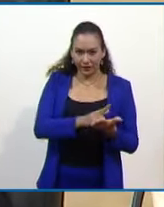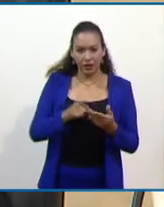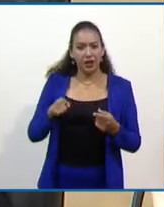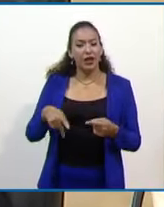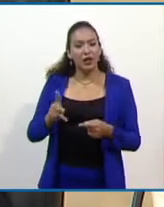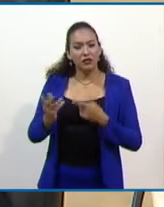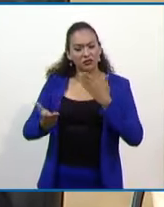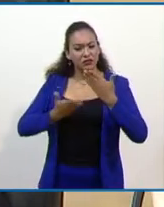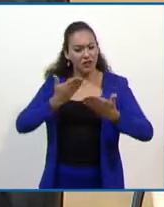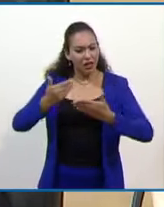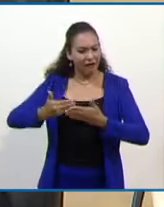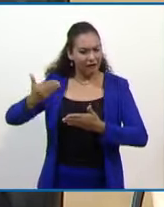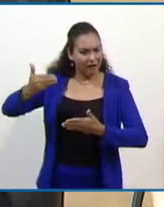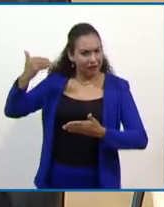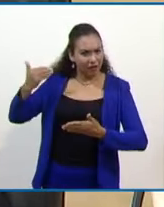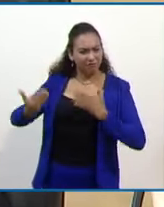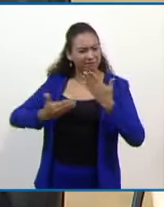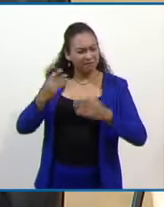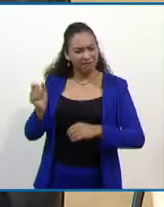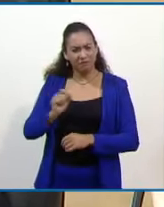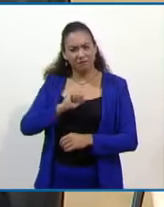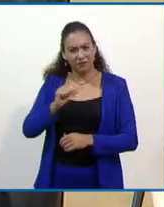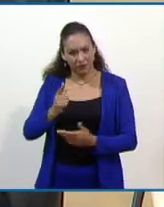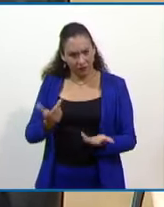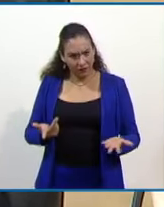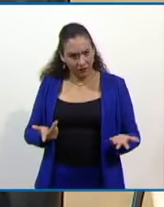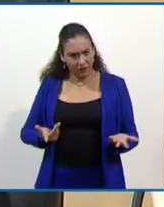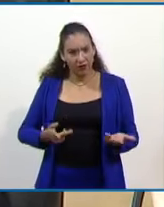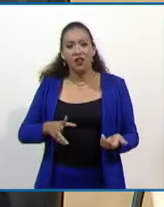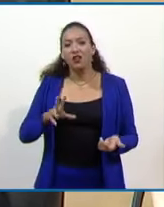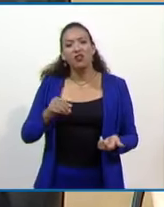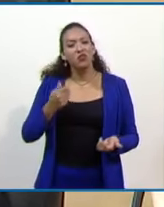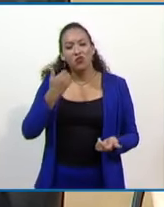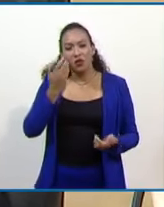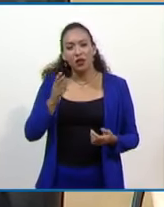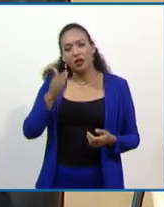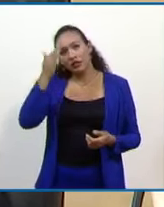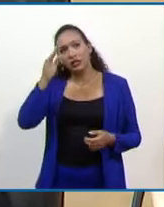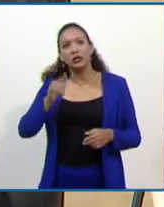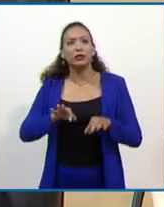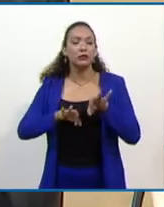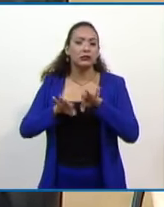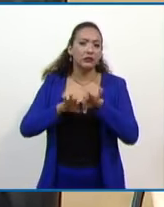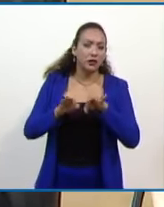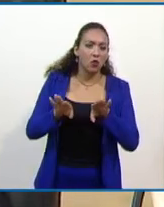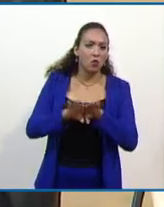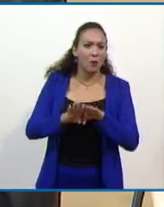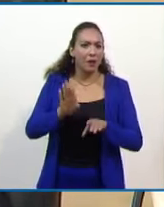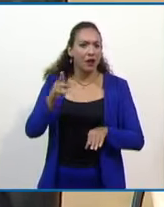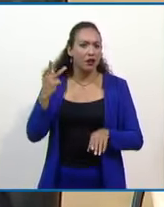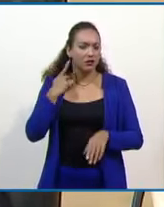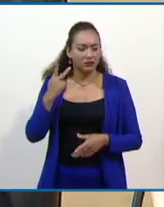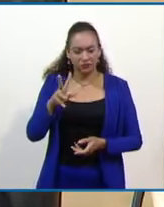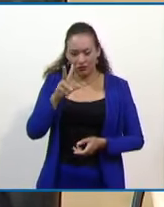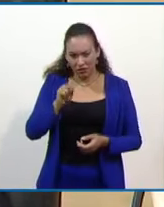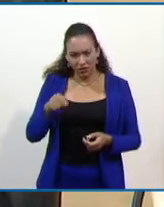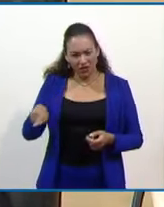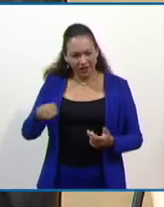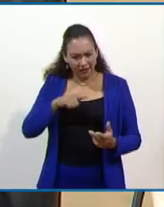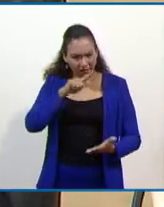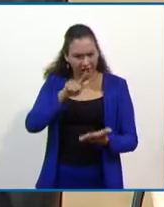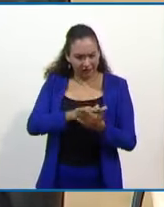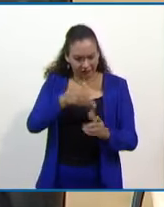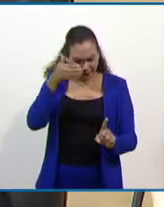la necesidad de tener que enfrentar procesos electorales. El modelo que ahora se propone